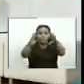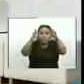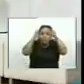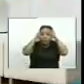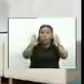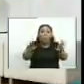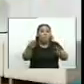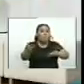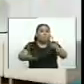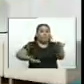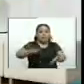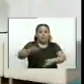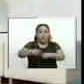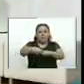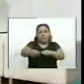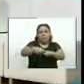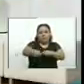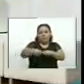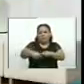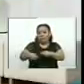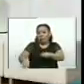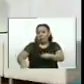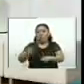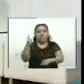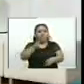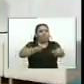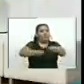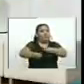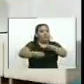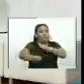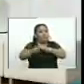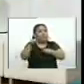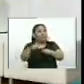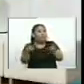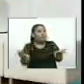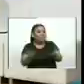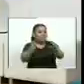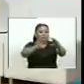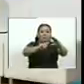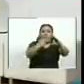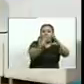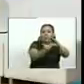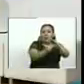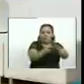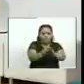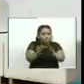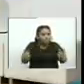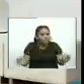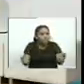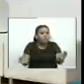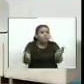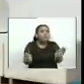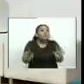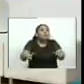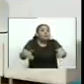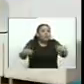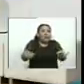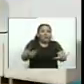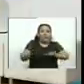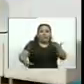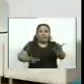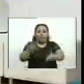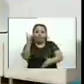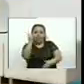venta de productos pirotécnicos no regulados y eso se está haciendo a través de las redes sociales, se está promoviendo pues esta venta de